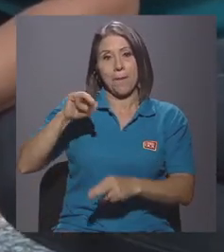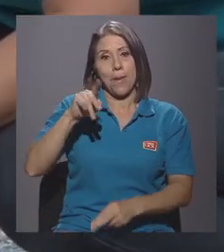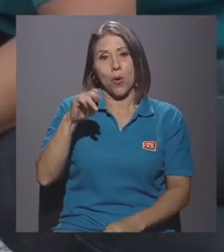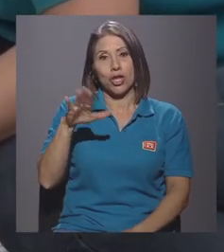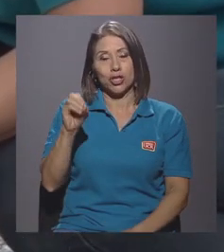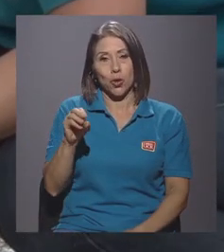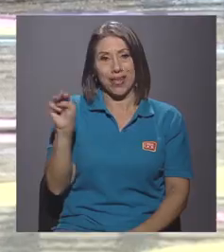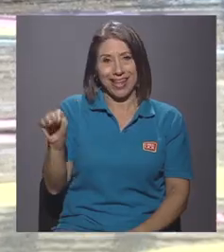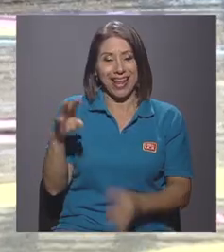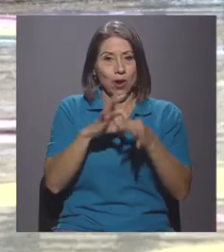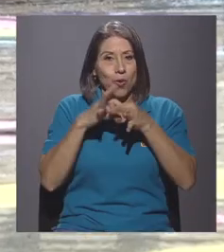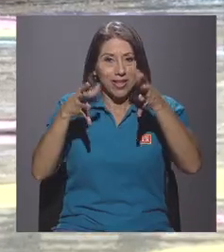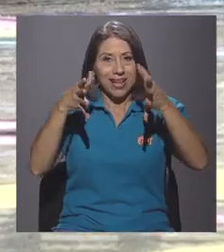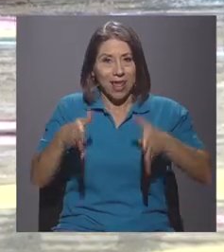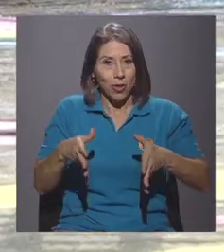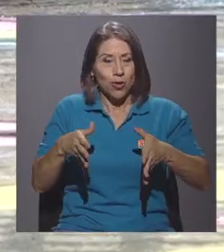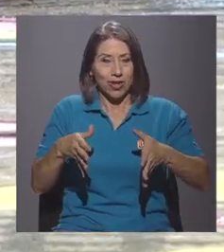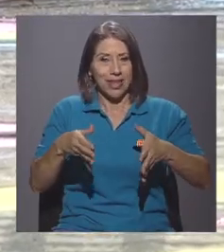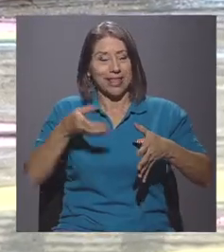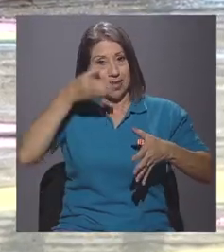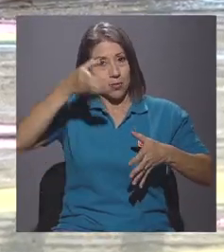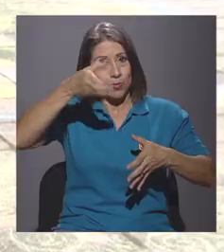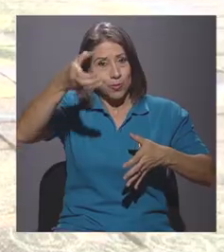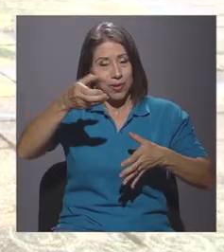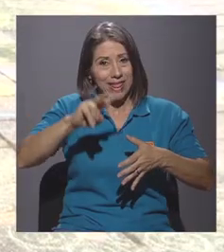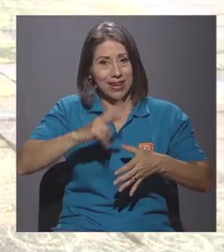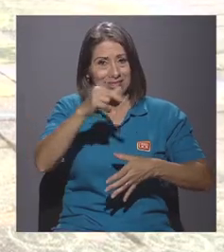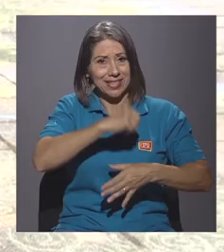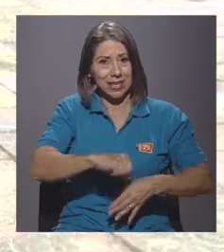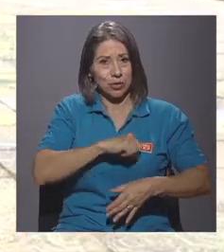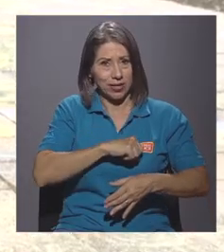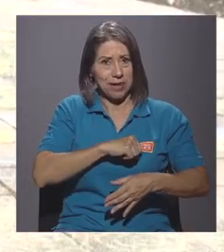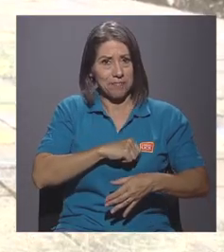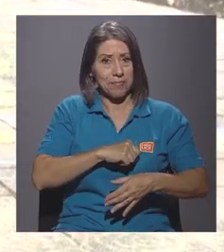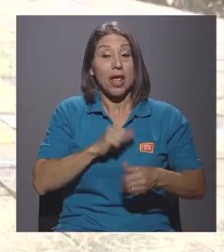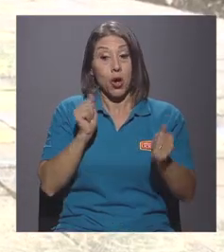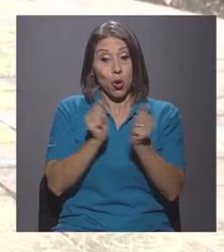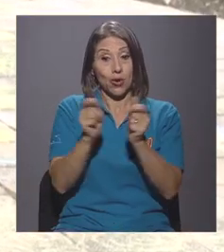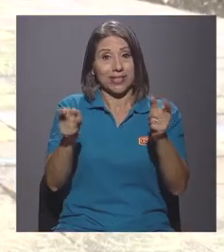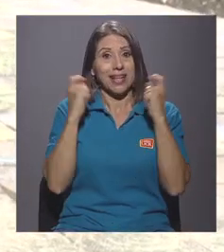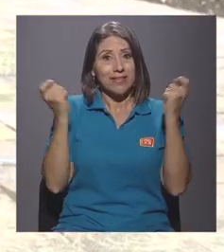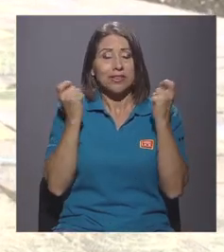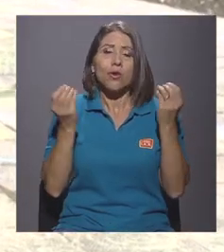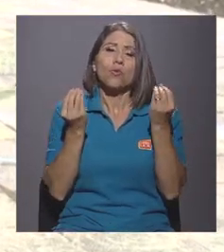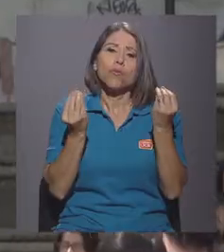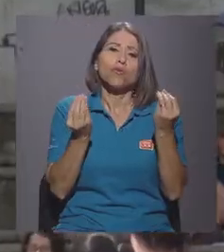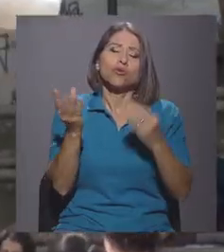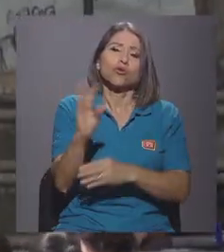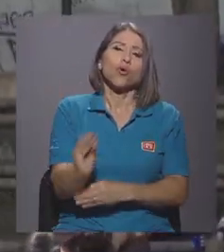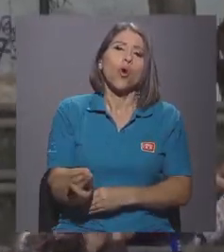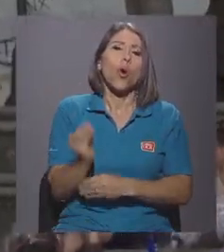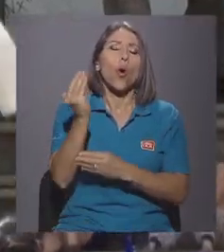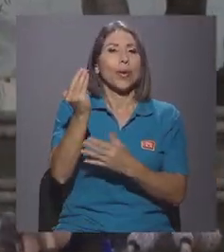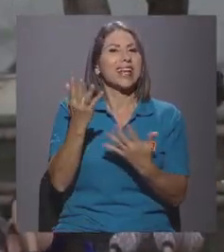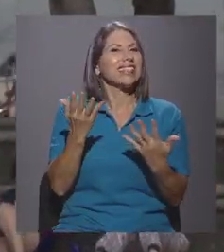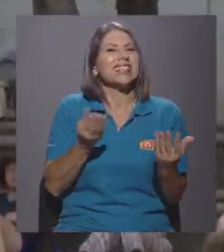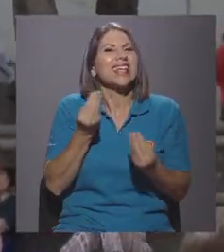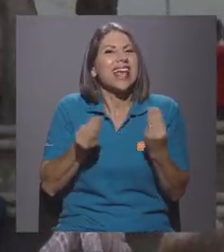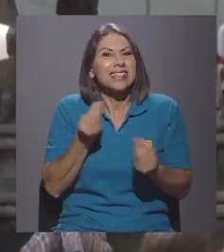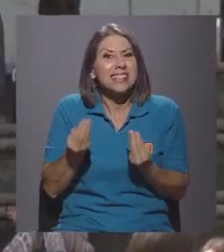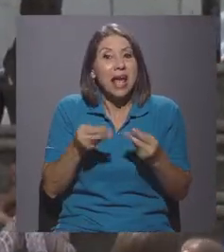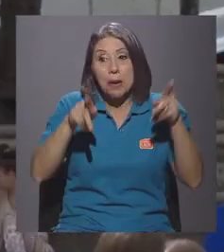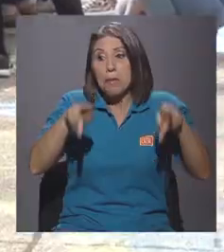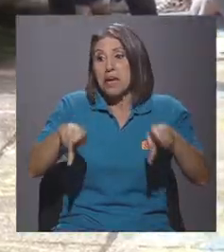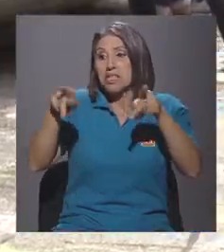Gestión Cultural de la Vicerrectoría, en el marco de esta celebración, muchos jóvenes ofrecieron a las personas que transitaron por